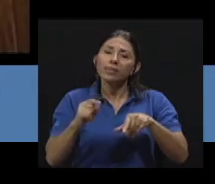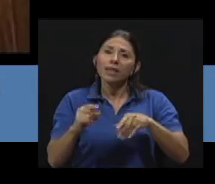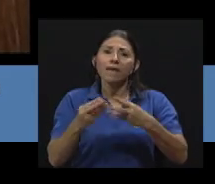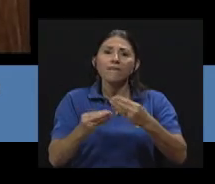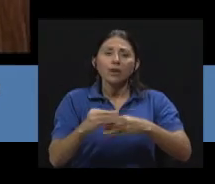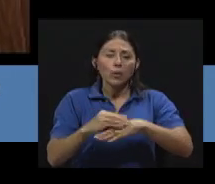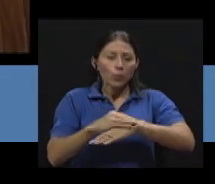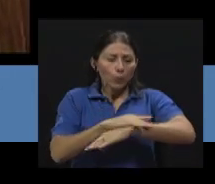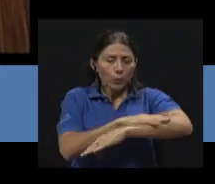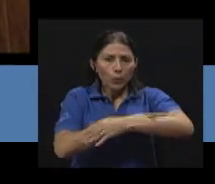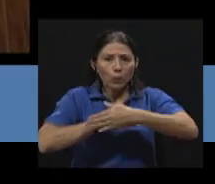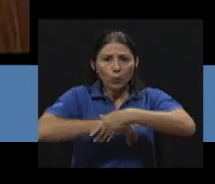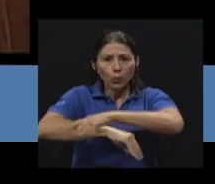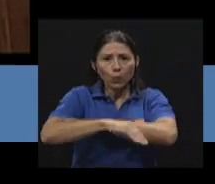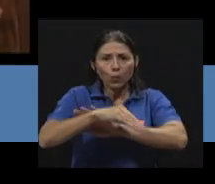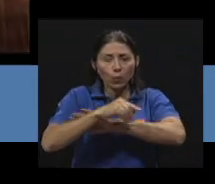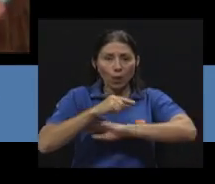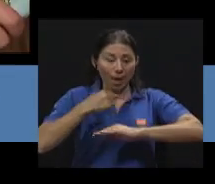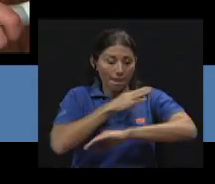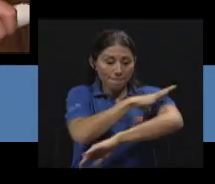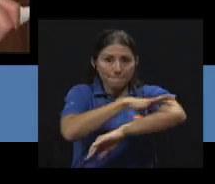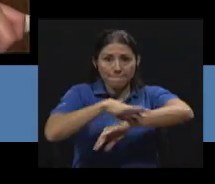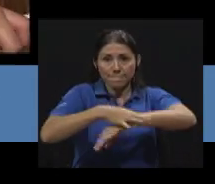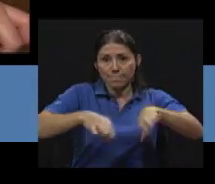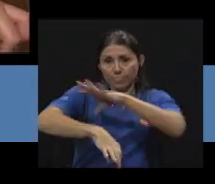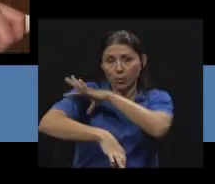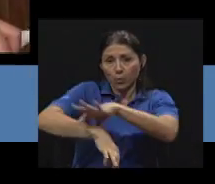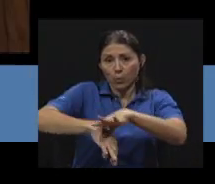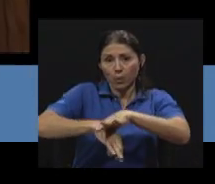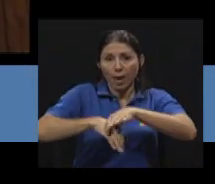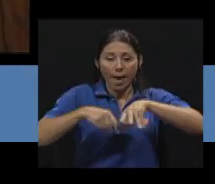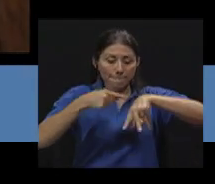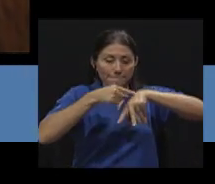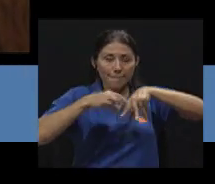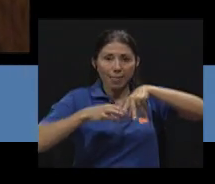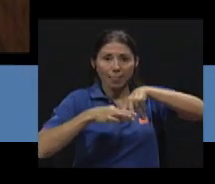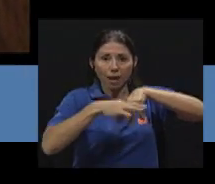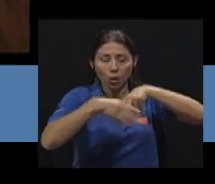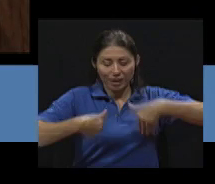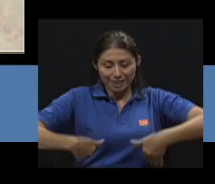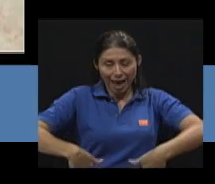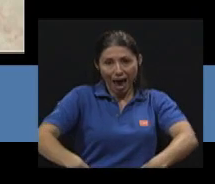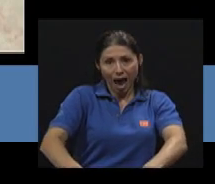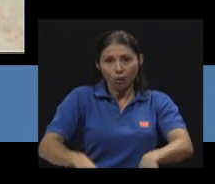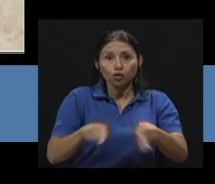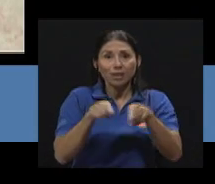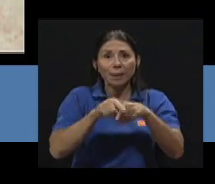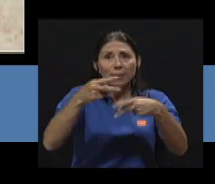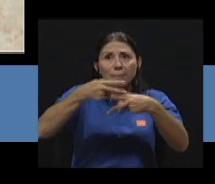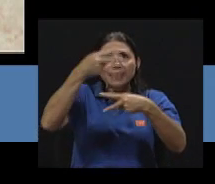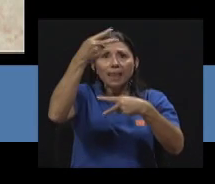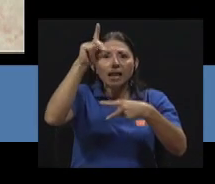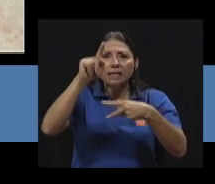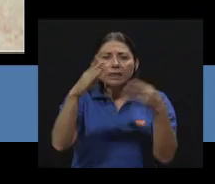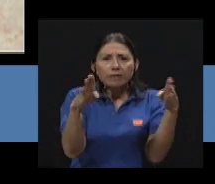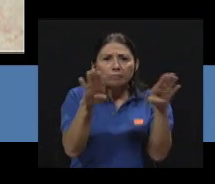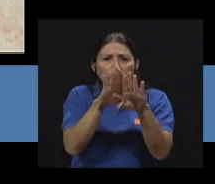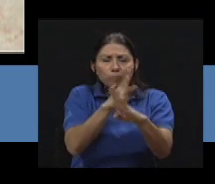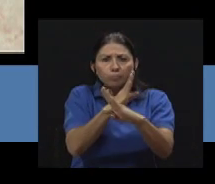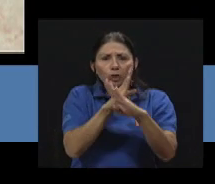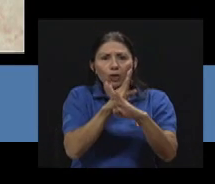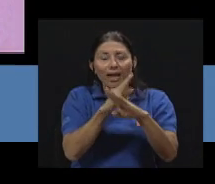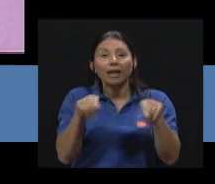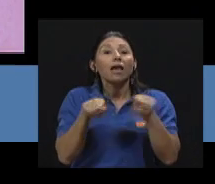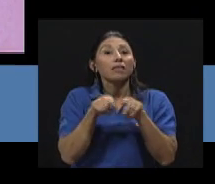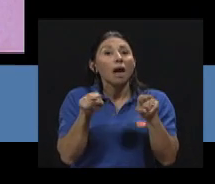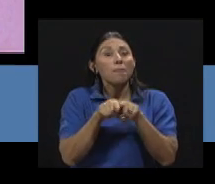pantalones largos y camisas de manga larga o la instalación de mosquiteros en las ventanas las espirales y los vaporizadores